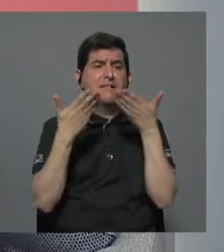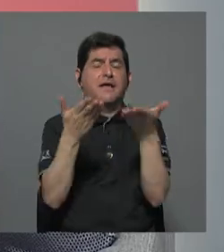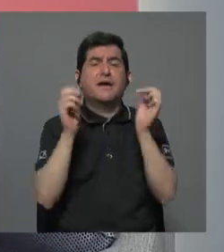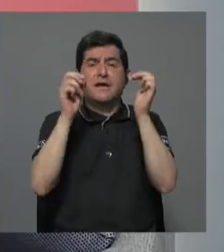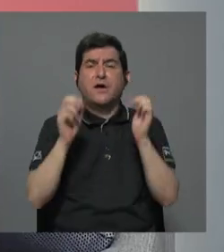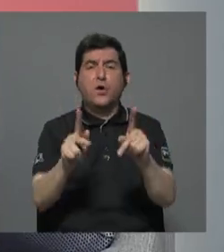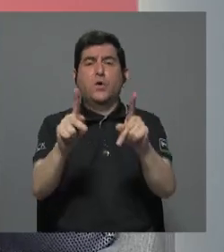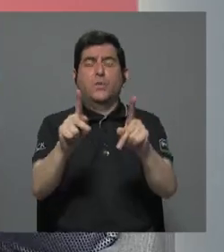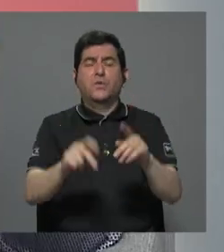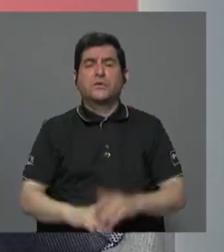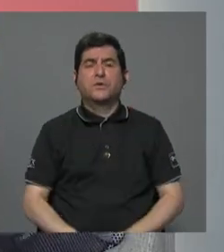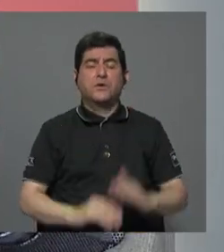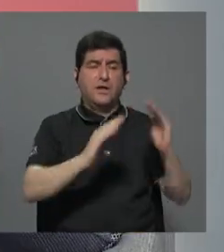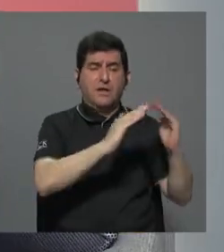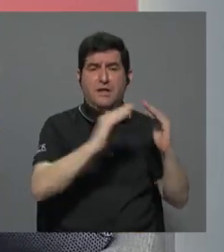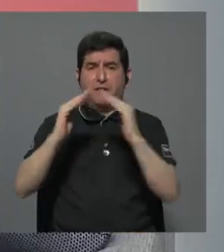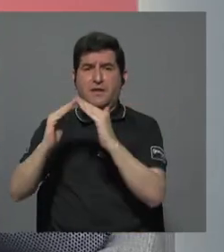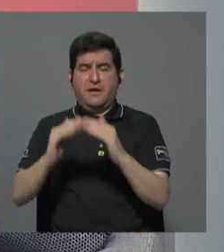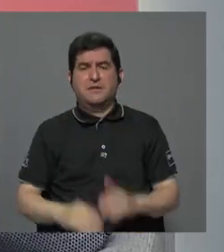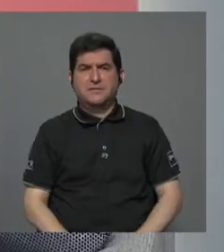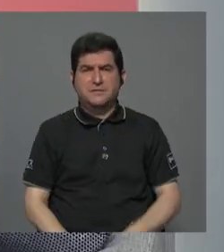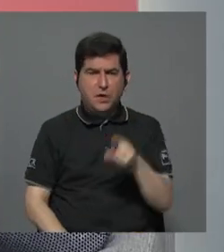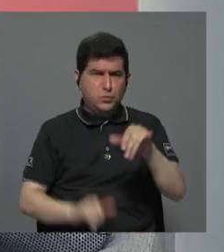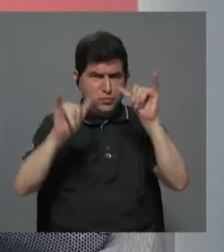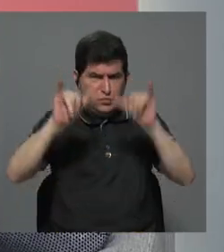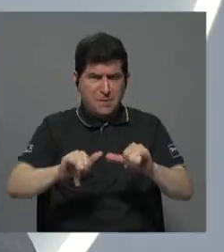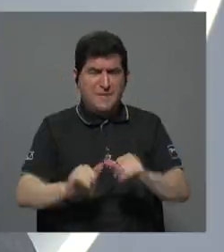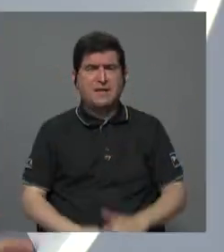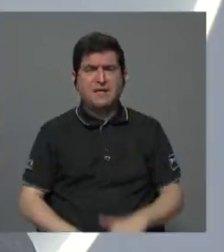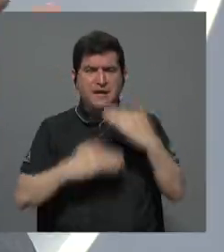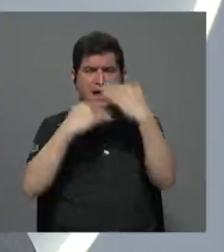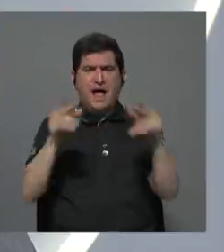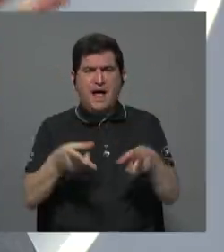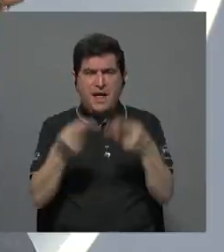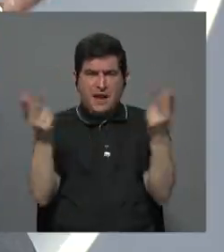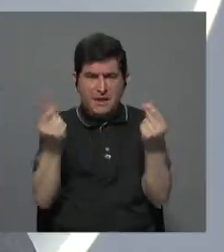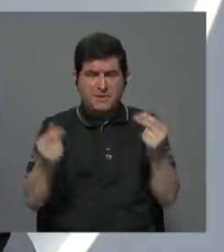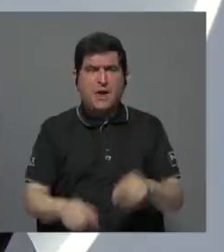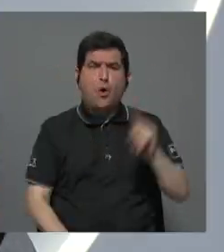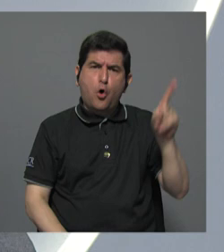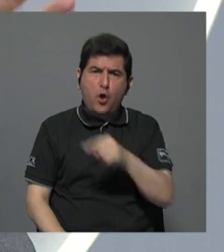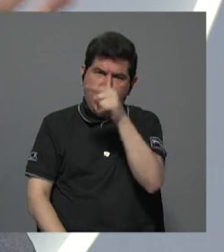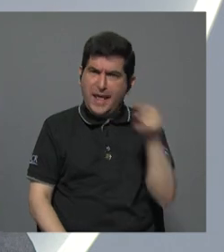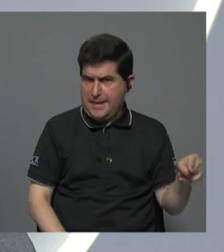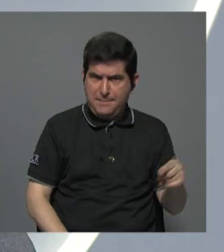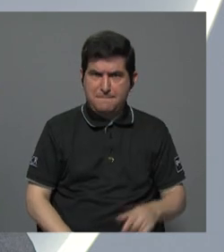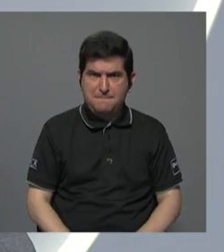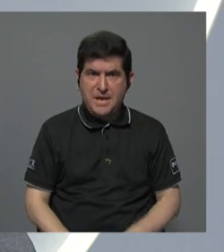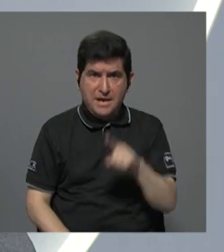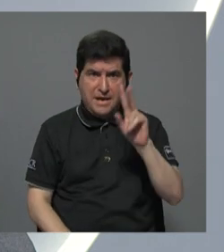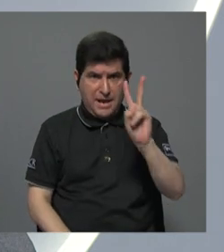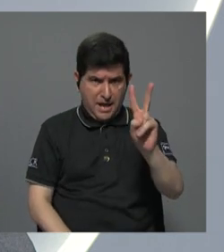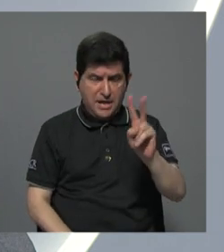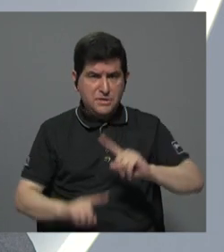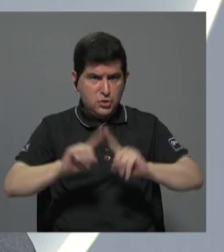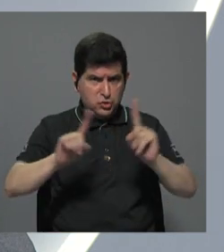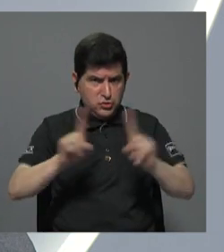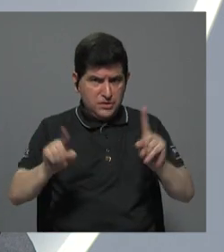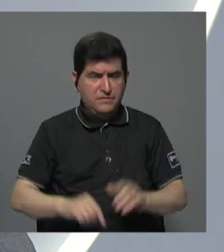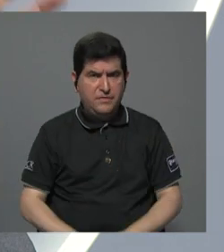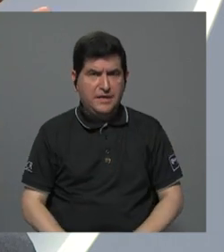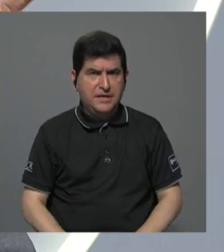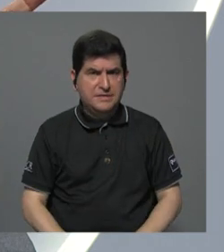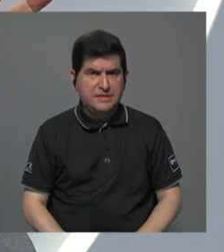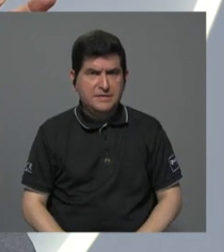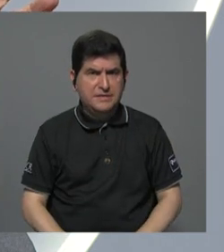oportunidades de vivienda que no las aceptan tendrían la regla fiscal perdón eliminaría la renta fiscal en esos dos en estos